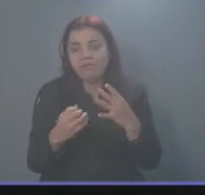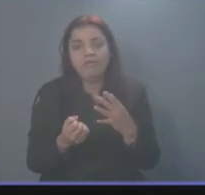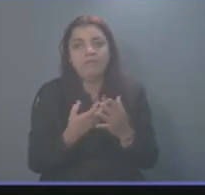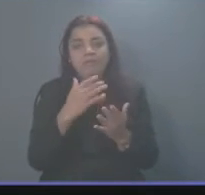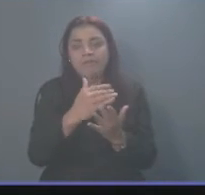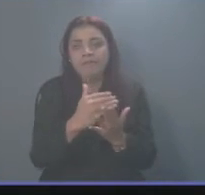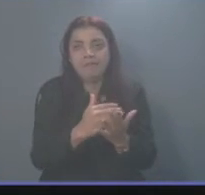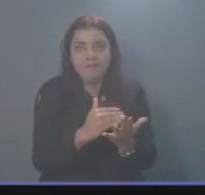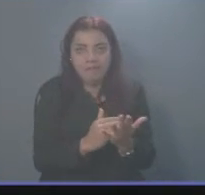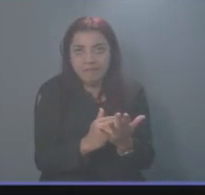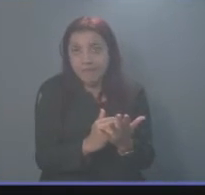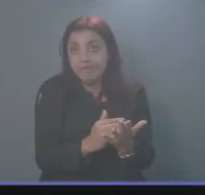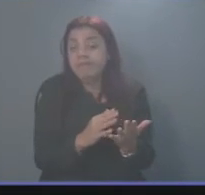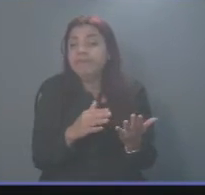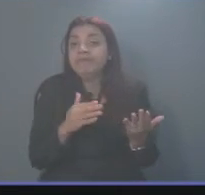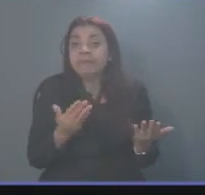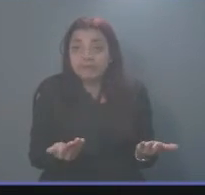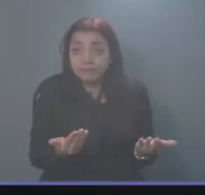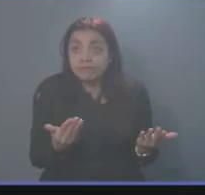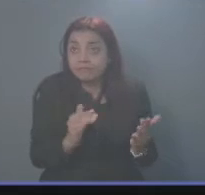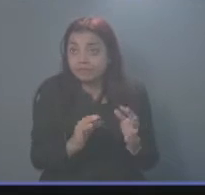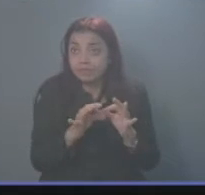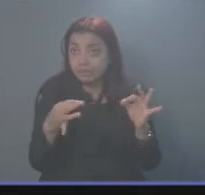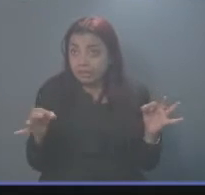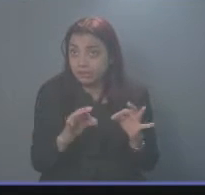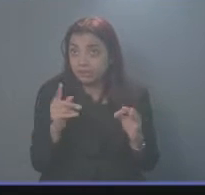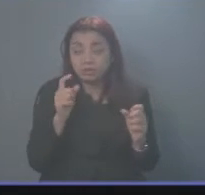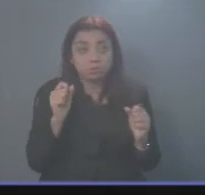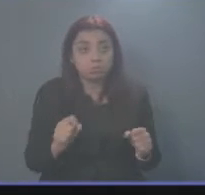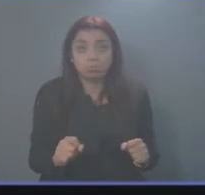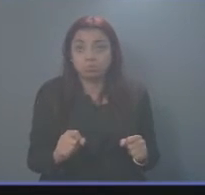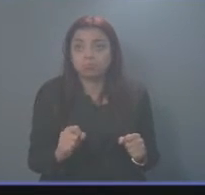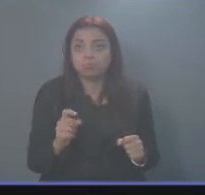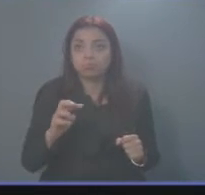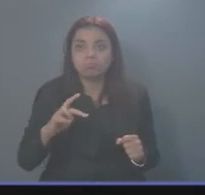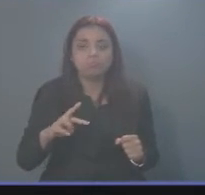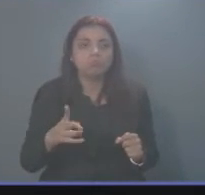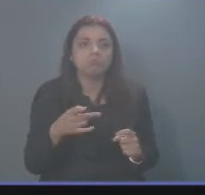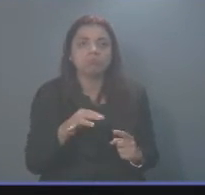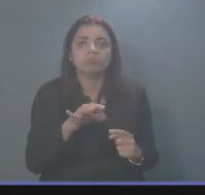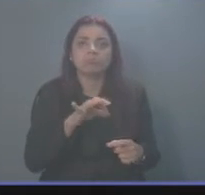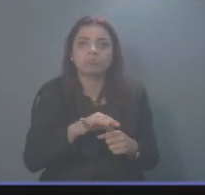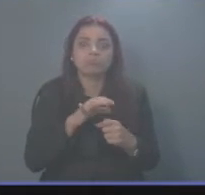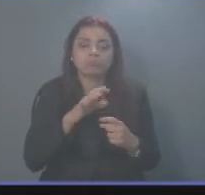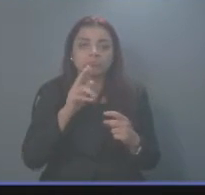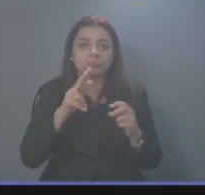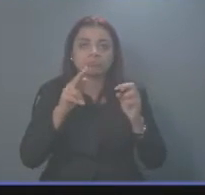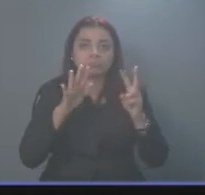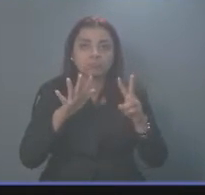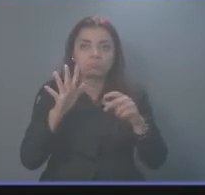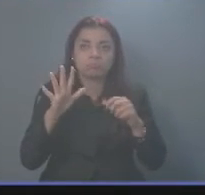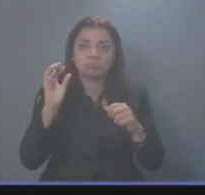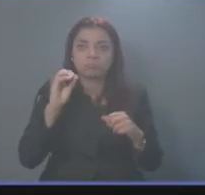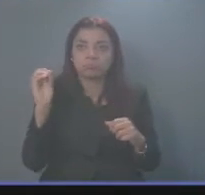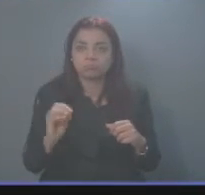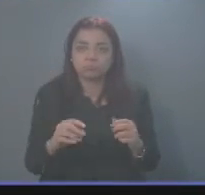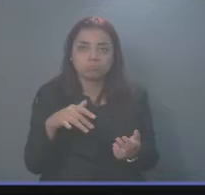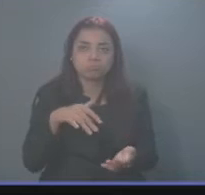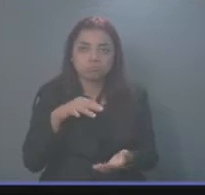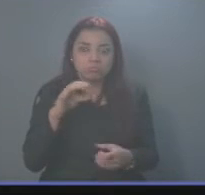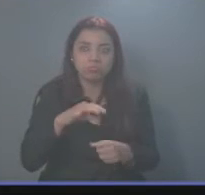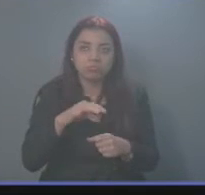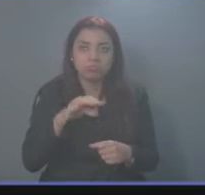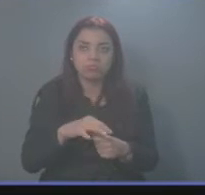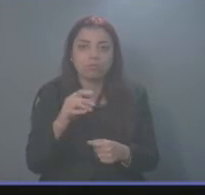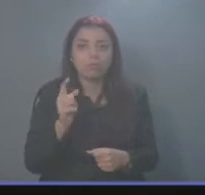establece que para una reelección y no podrán optar a una segunda reelección solo si logran el 75% de los votos. No